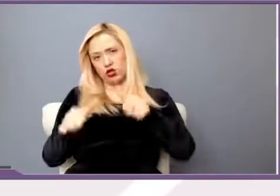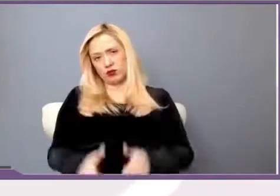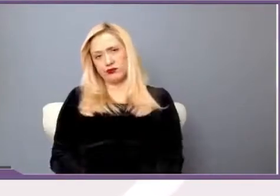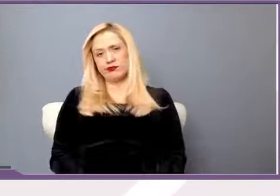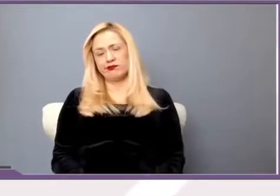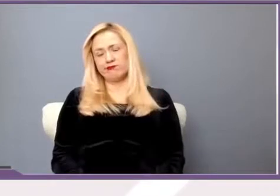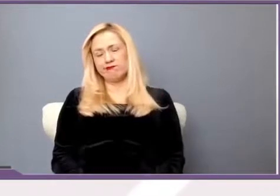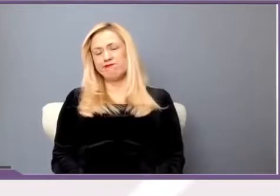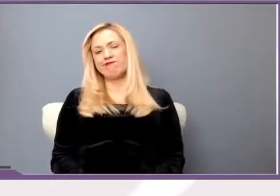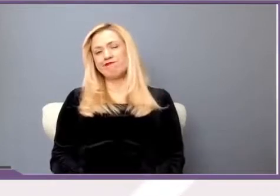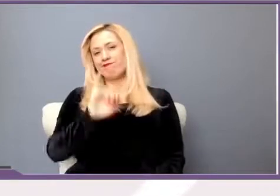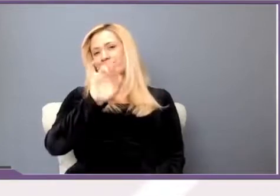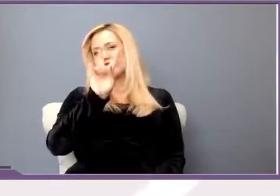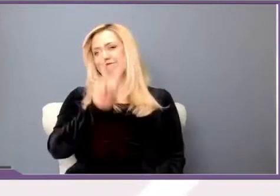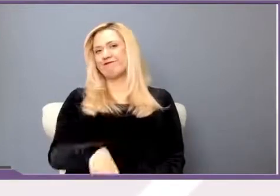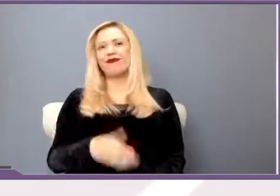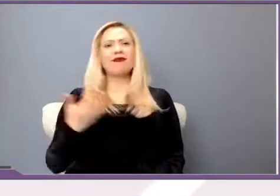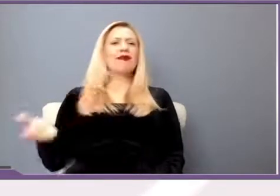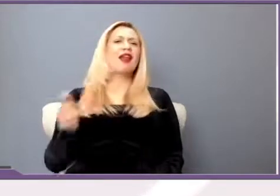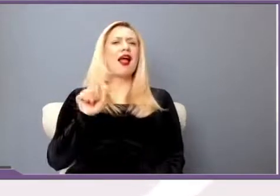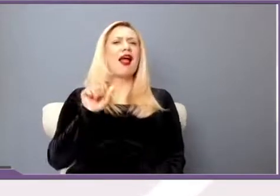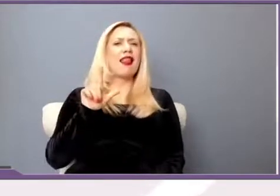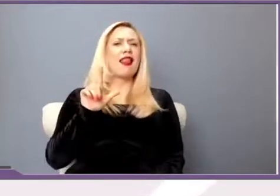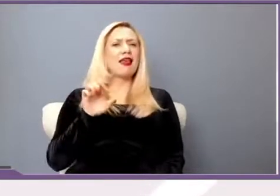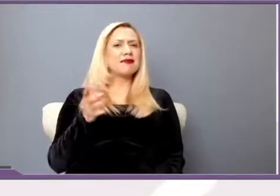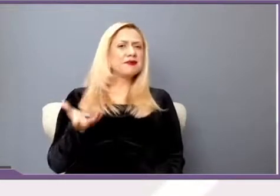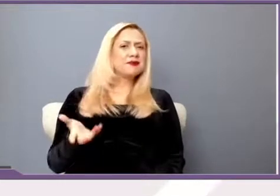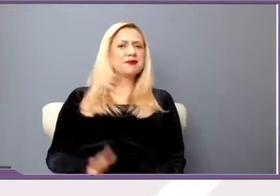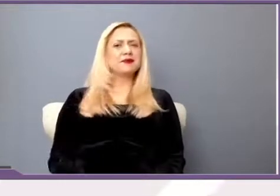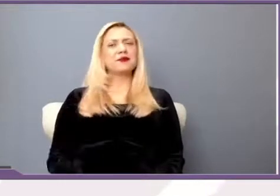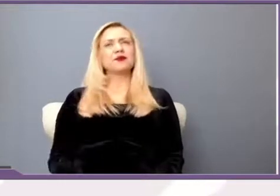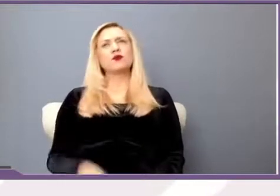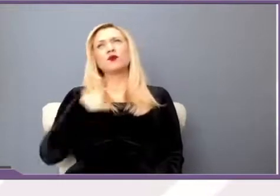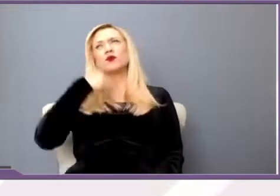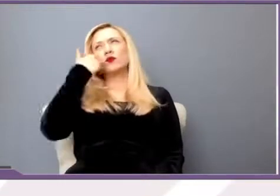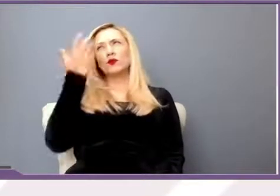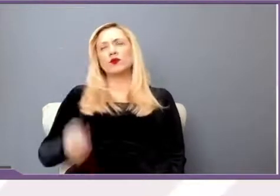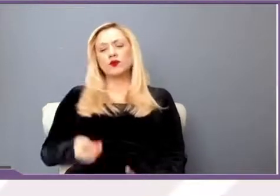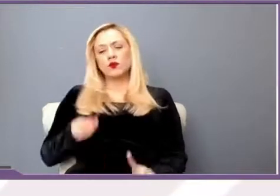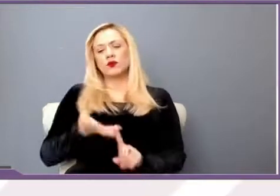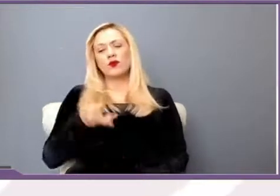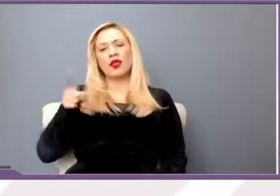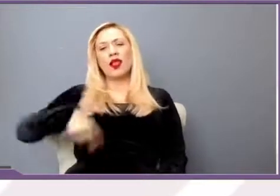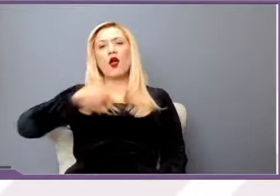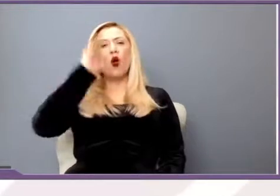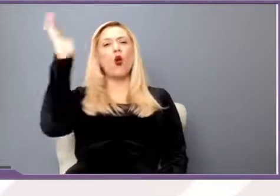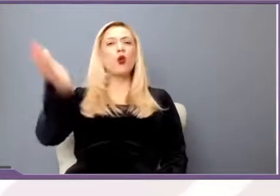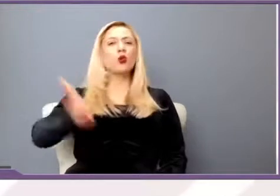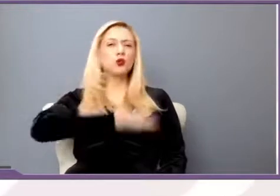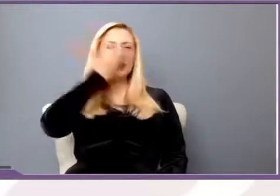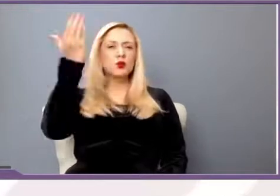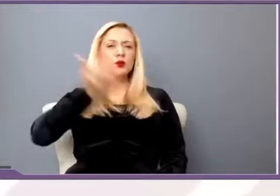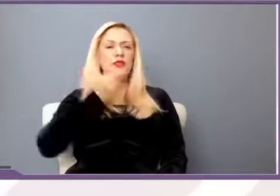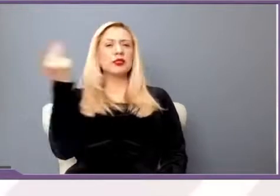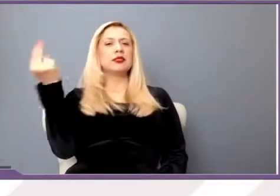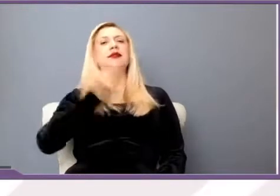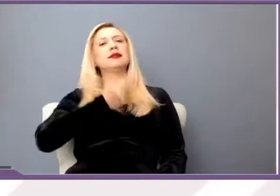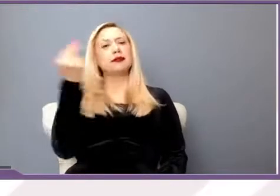Sí, así es, Ischel. Ale. Yo nada más agregar que esta normalización es la que tenemos que estar